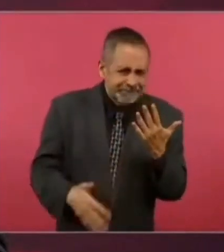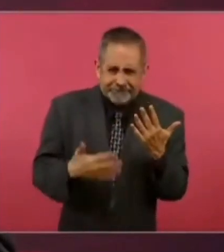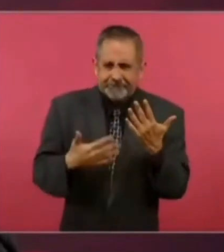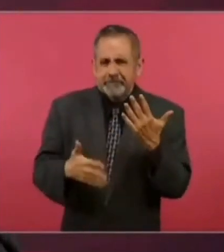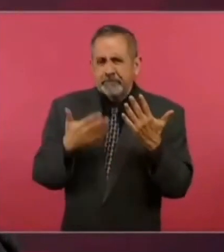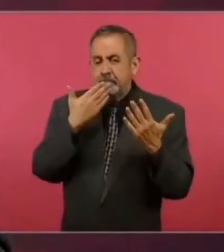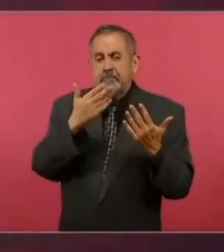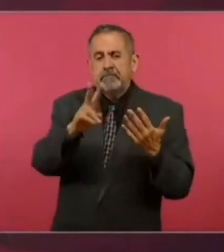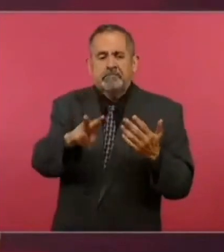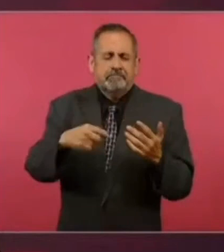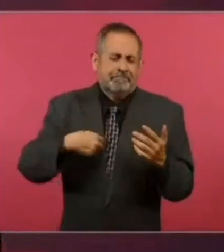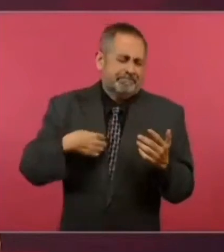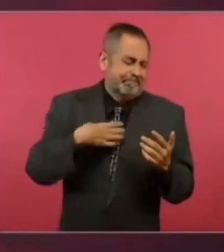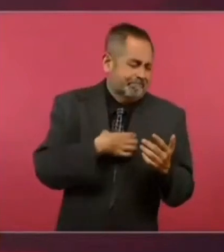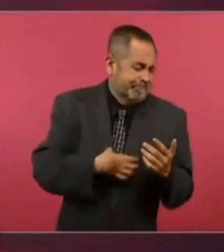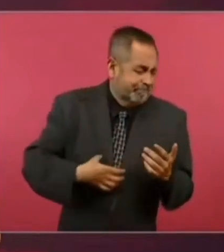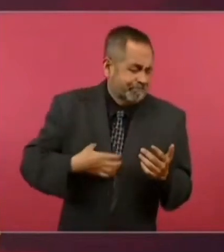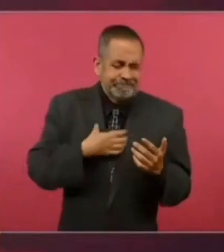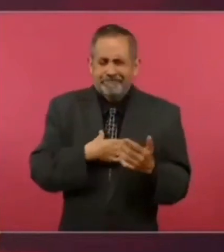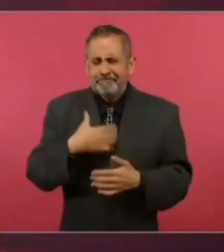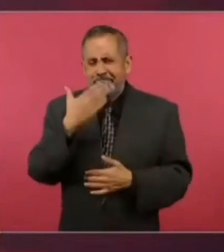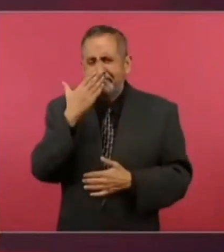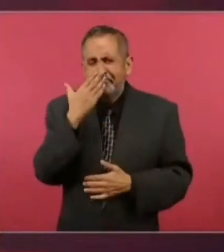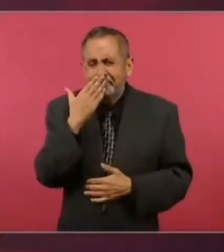la satisfacción que tengo,